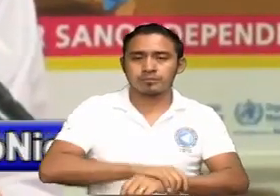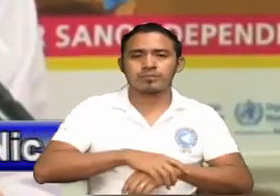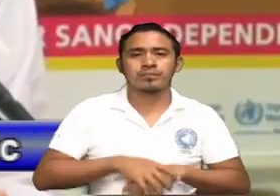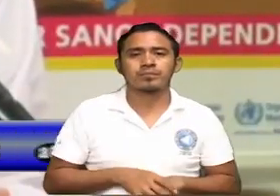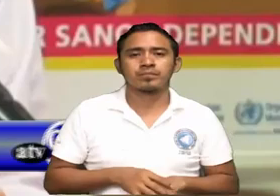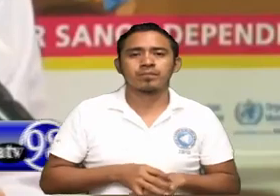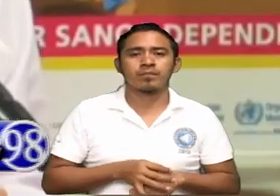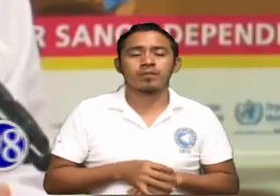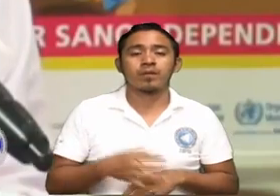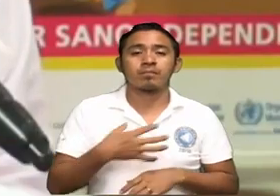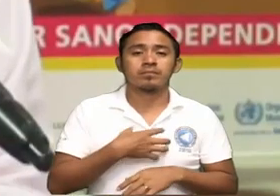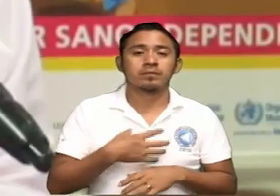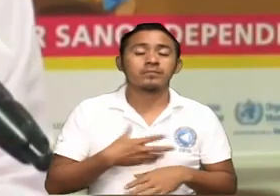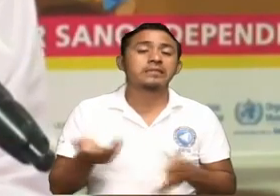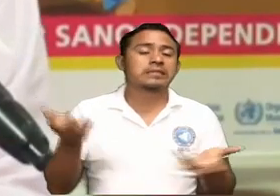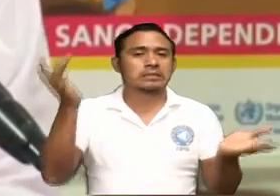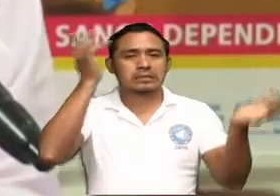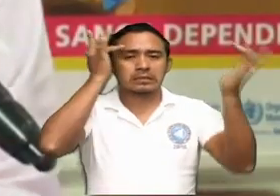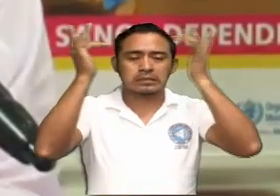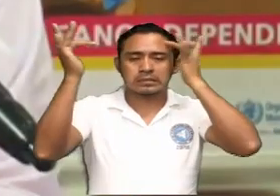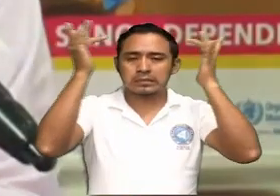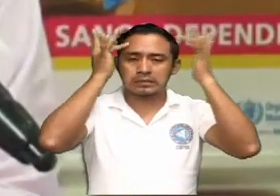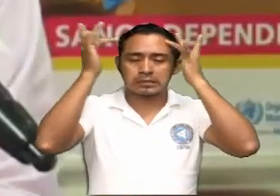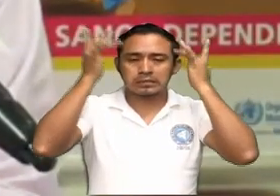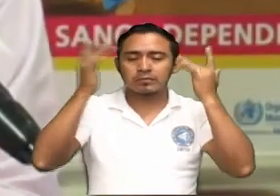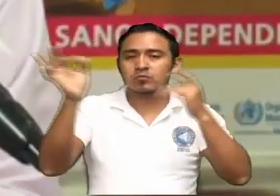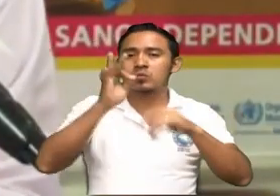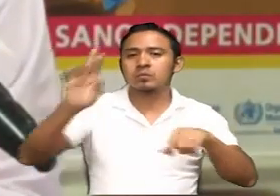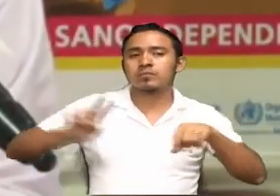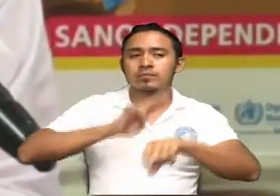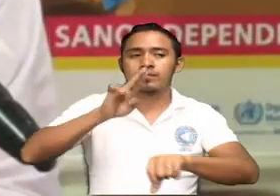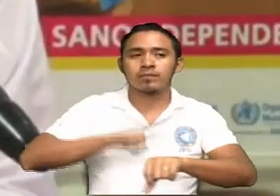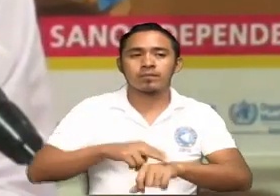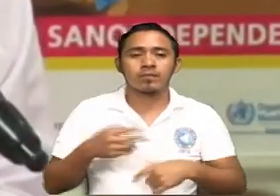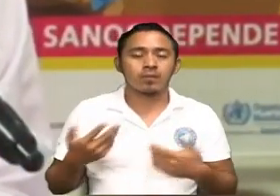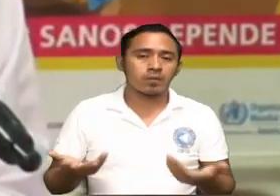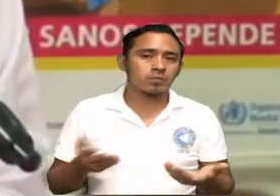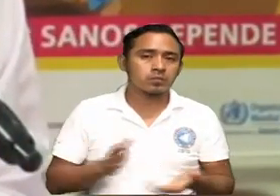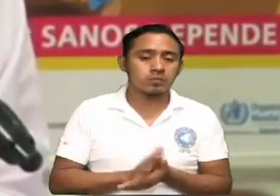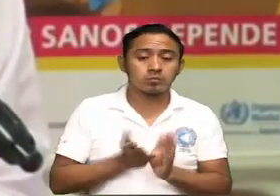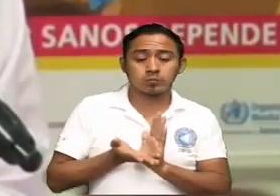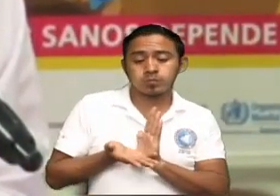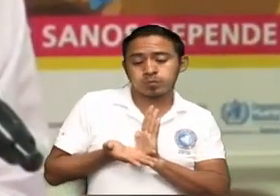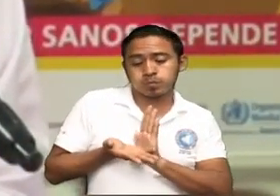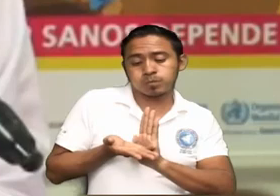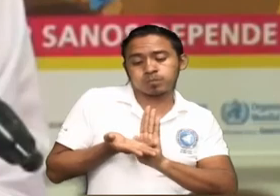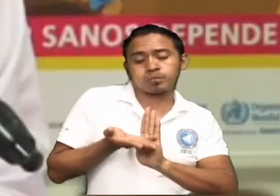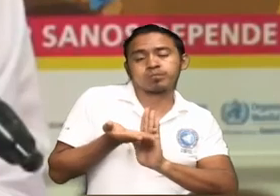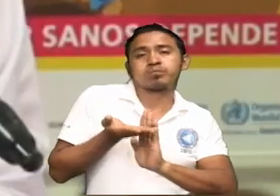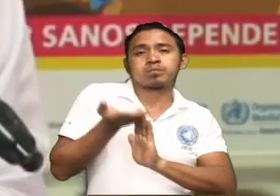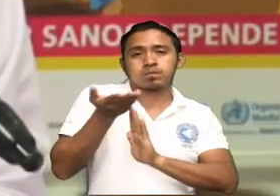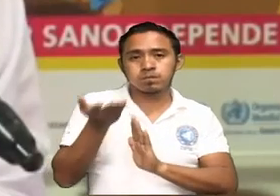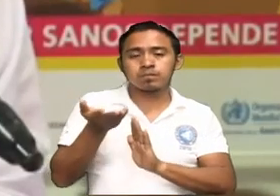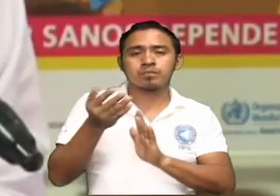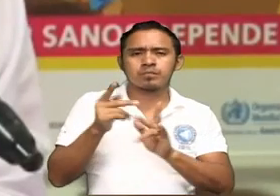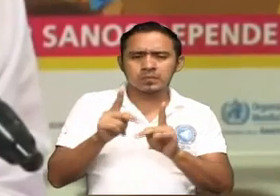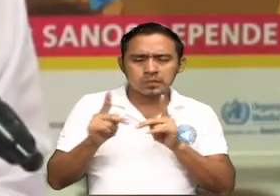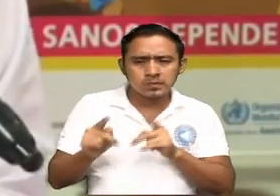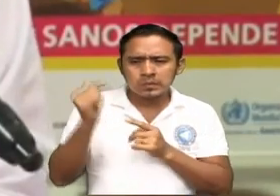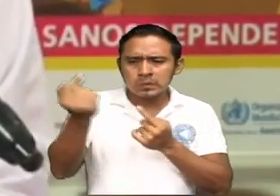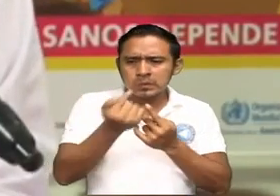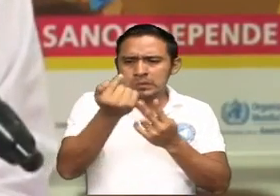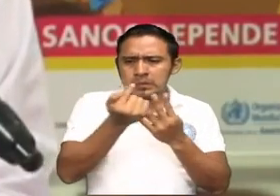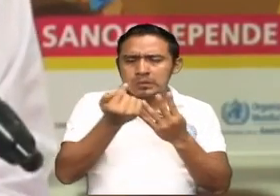la cual existe una preocupación, ¿verdad?, a nivel nacional por lo que es el incremento de casos que se han presentado de